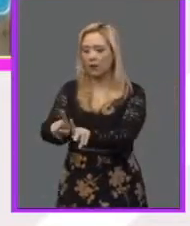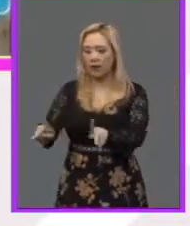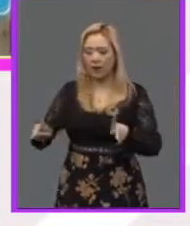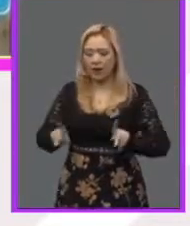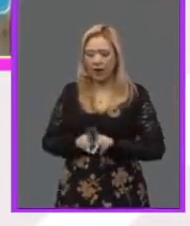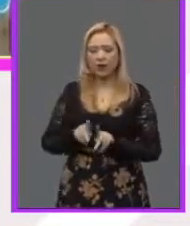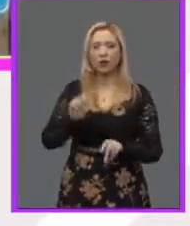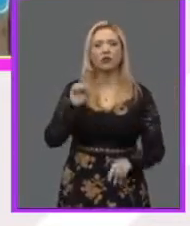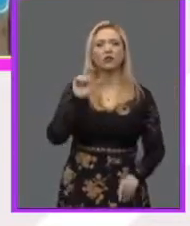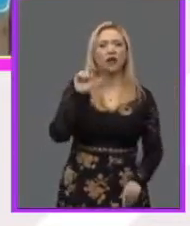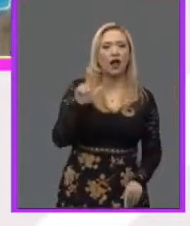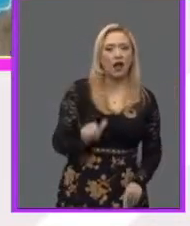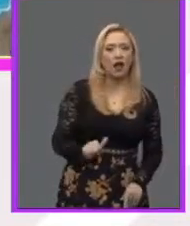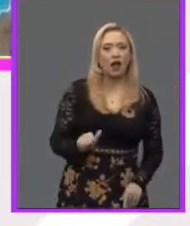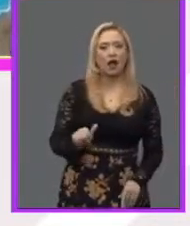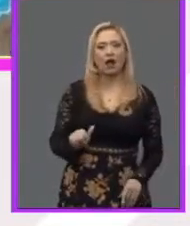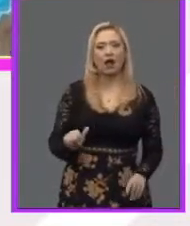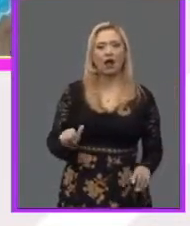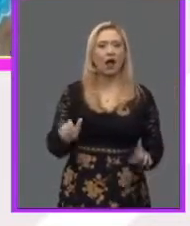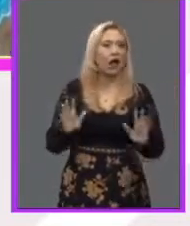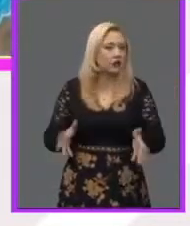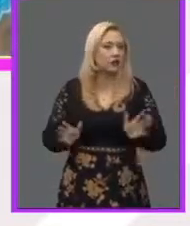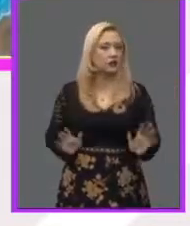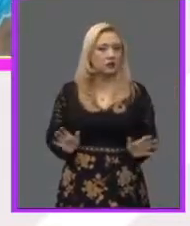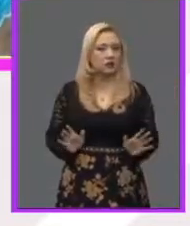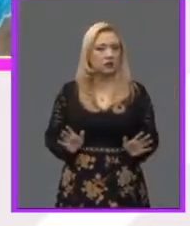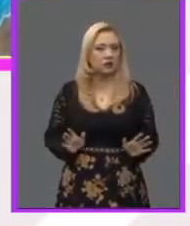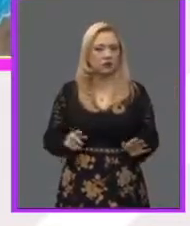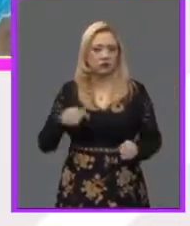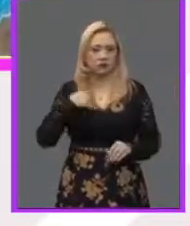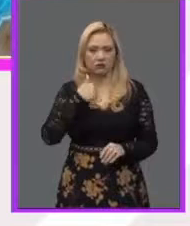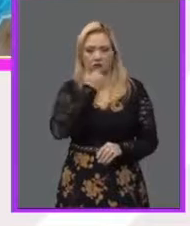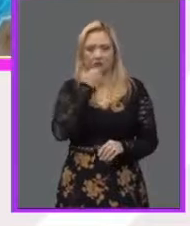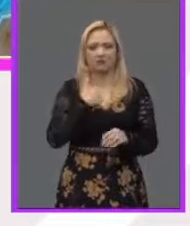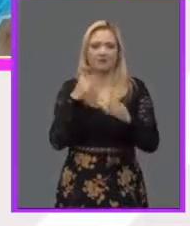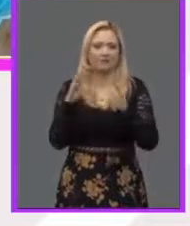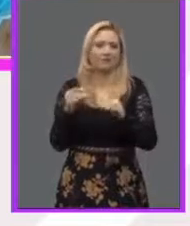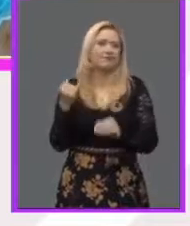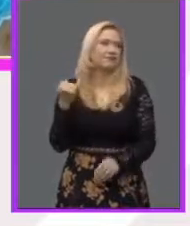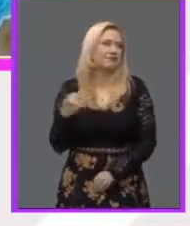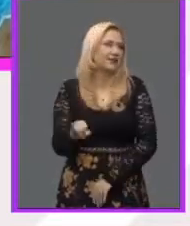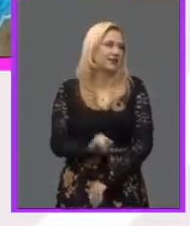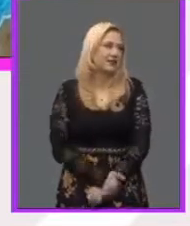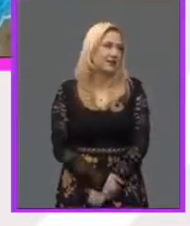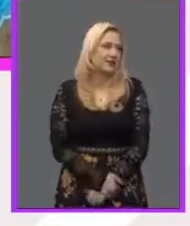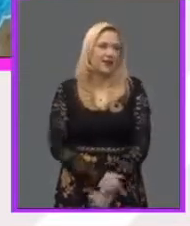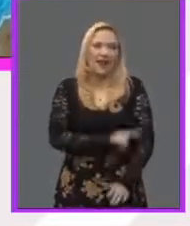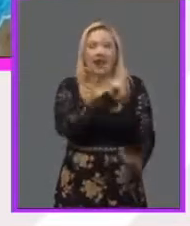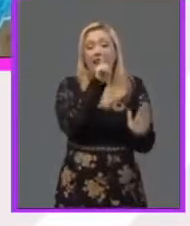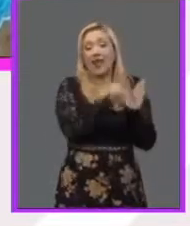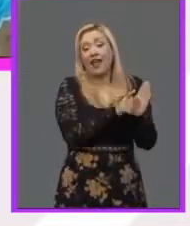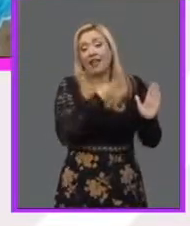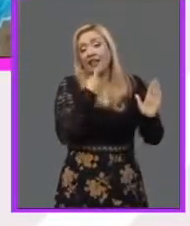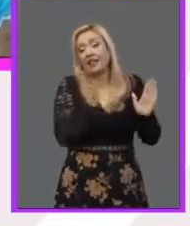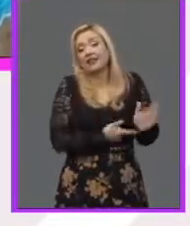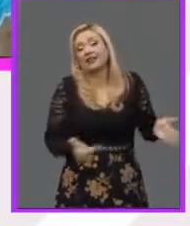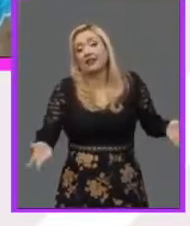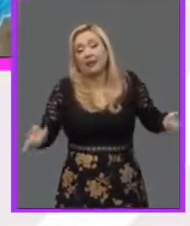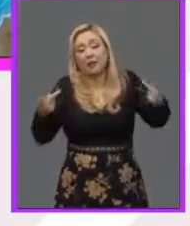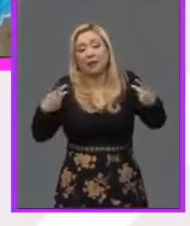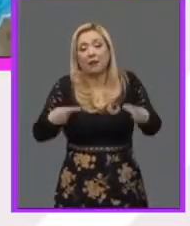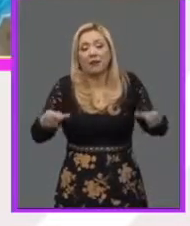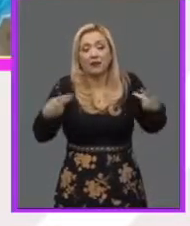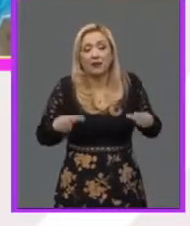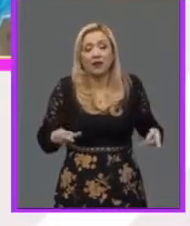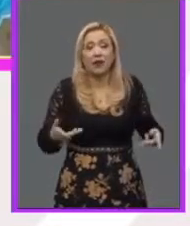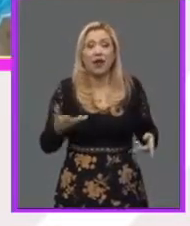patio, una sala, etcétera. Esto yo siempre hasta a mi alumnado les pongo el absurdo, es decir, según la ley de vivienda,